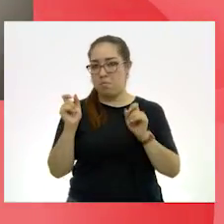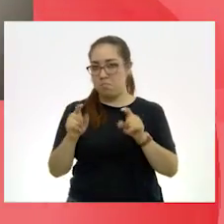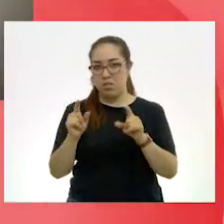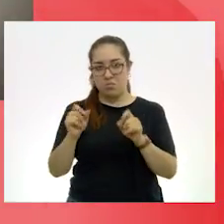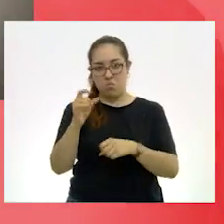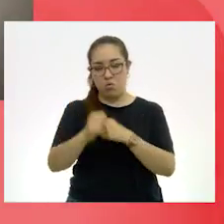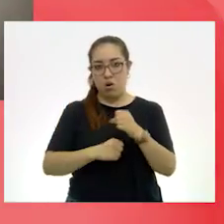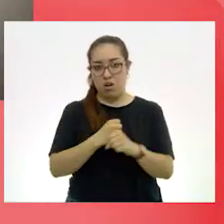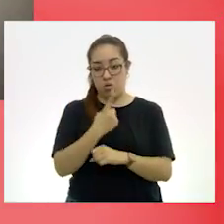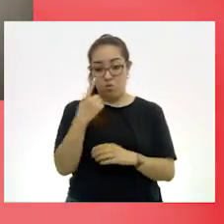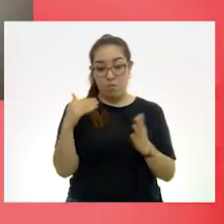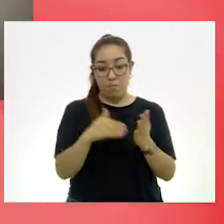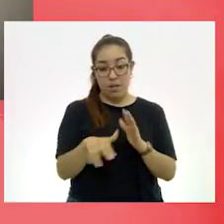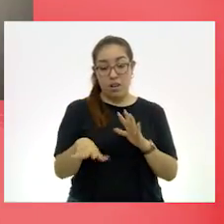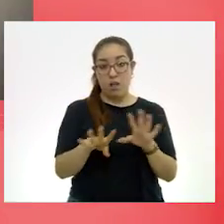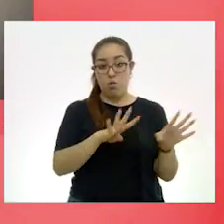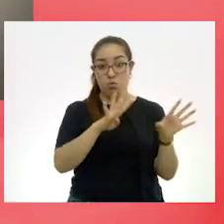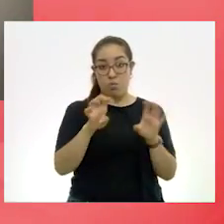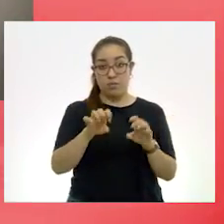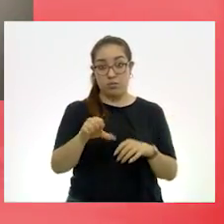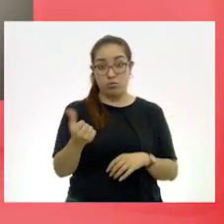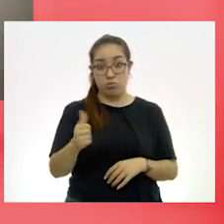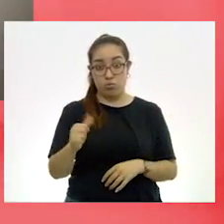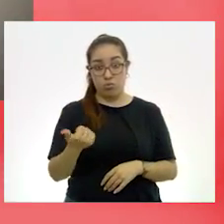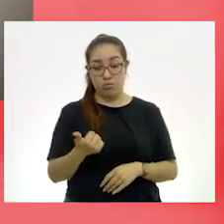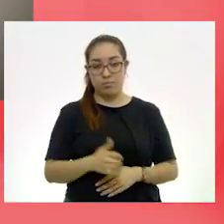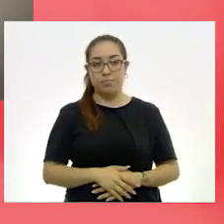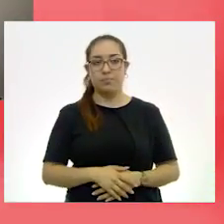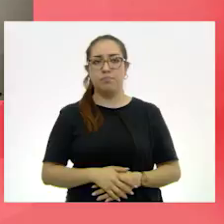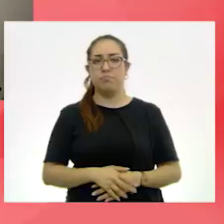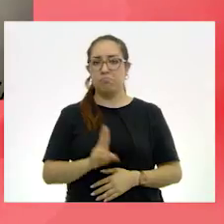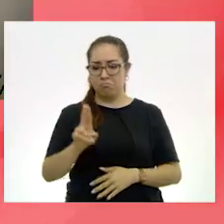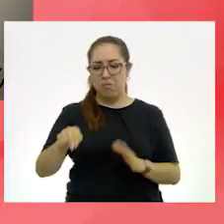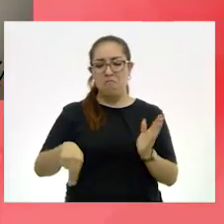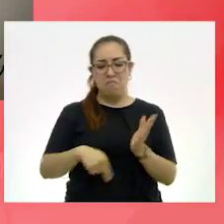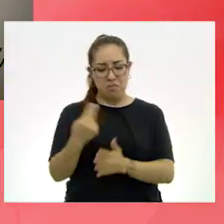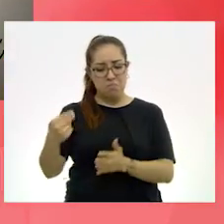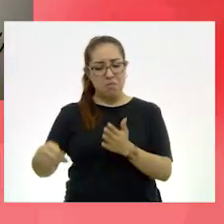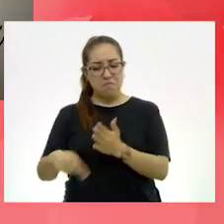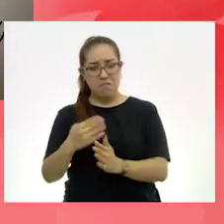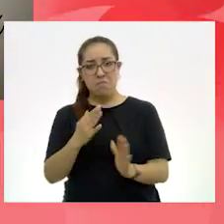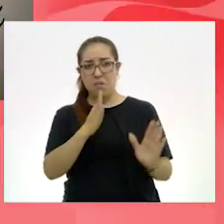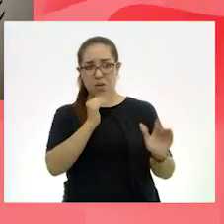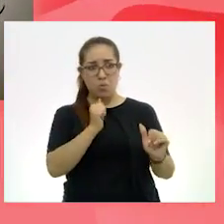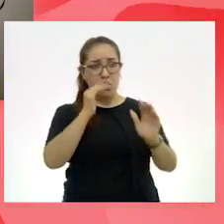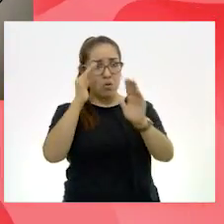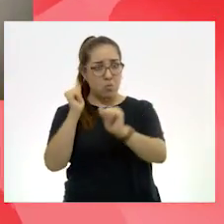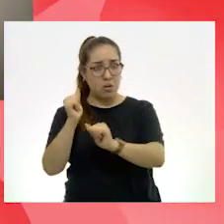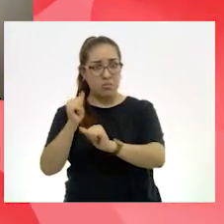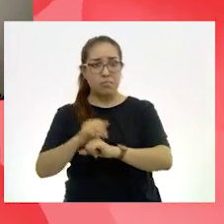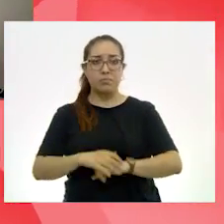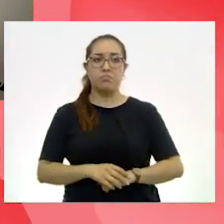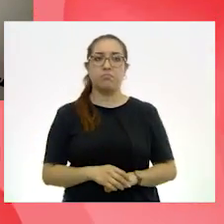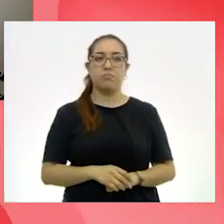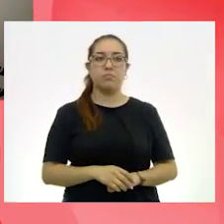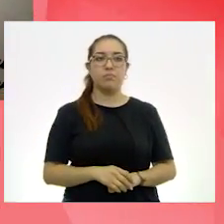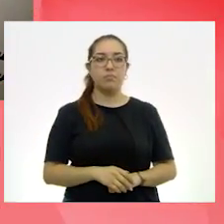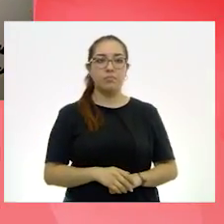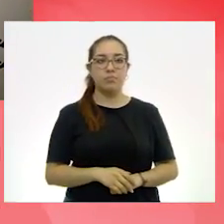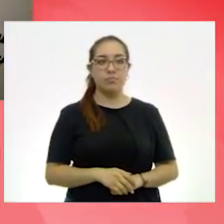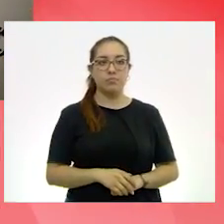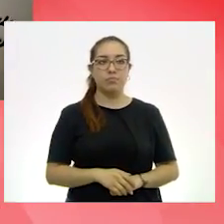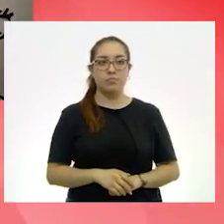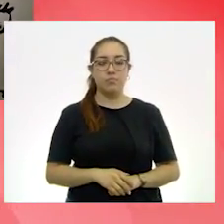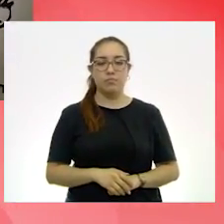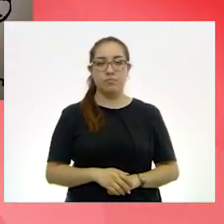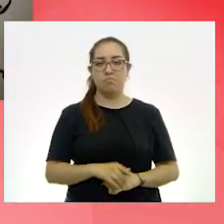1911, con una serie de considerandos que desconocen a Francisco